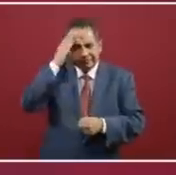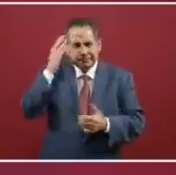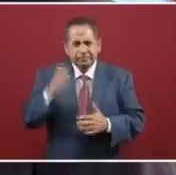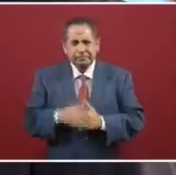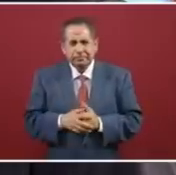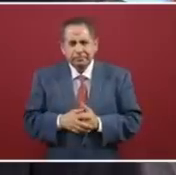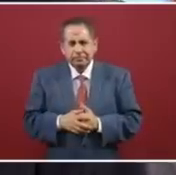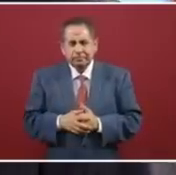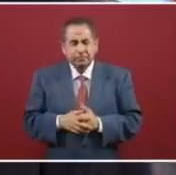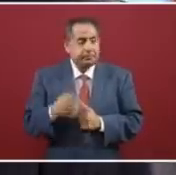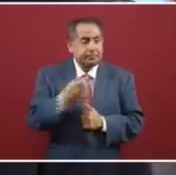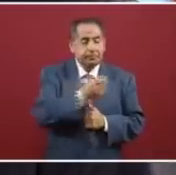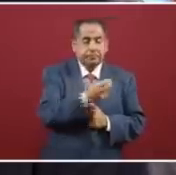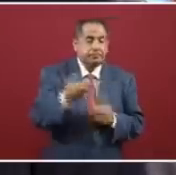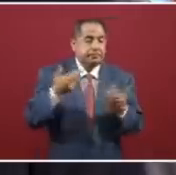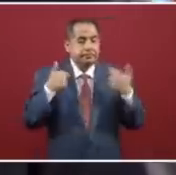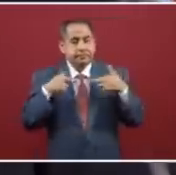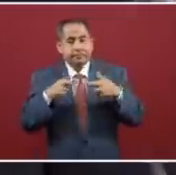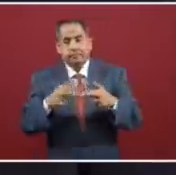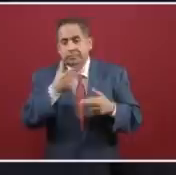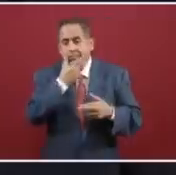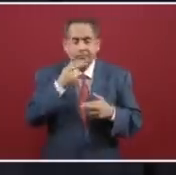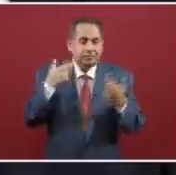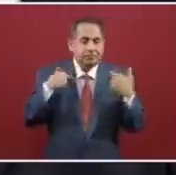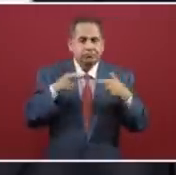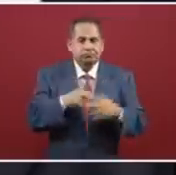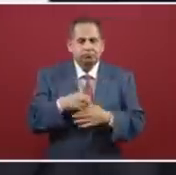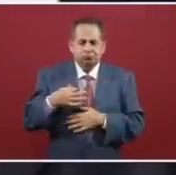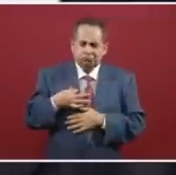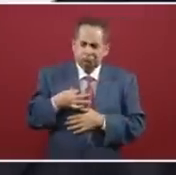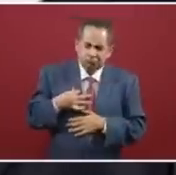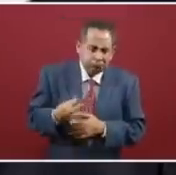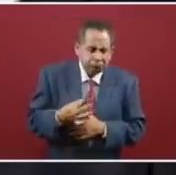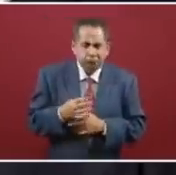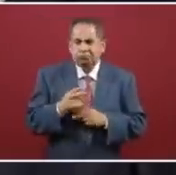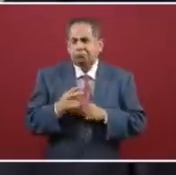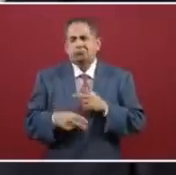y maestras y maestros dispuestos